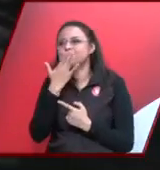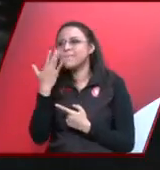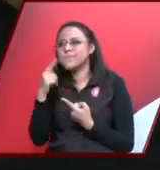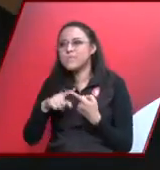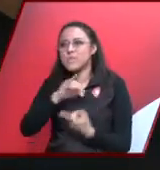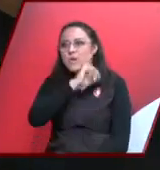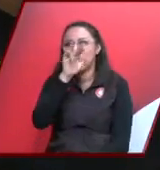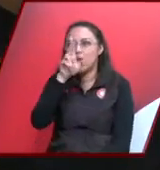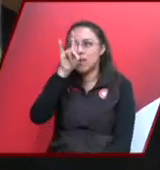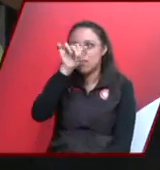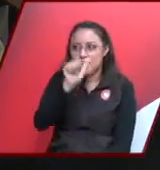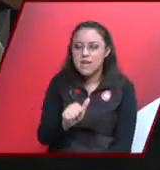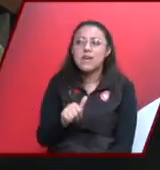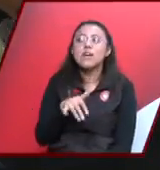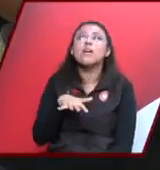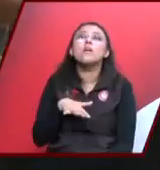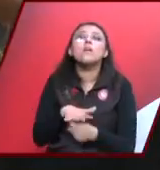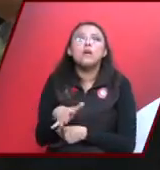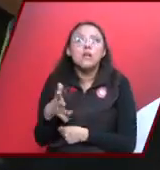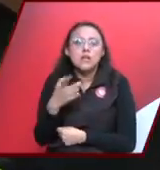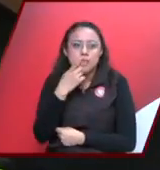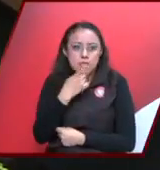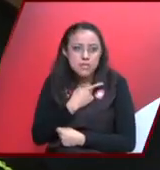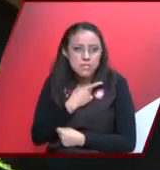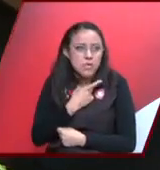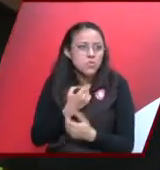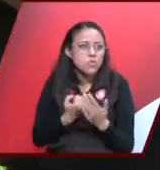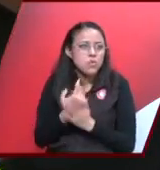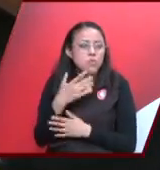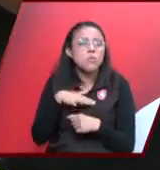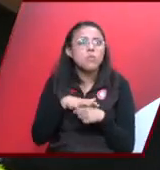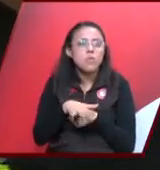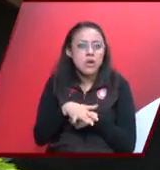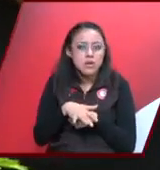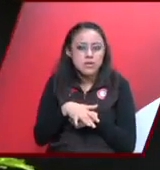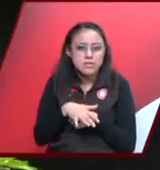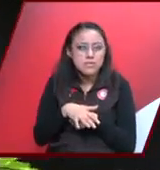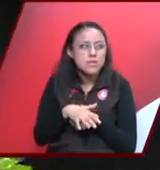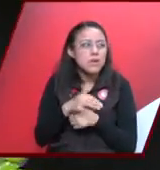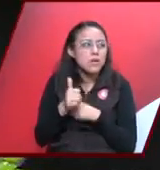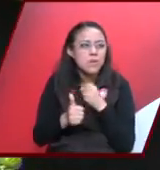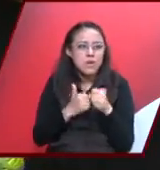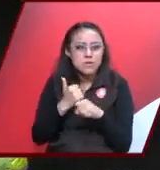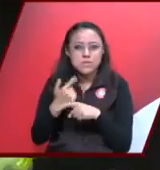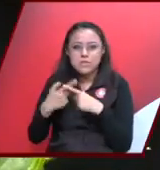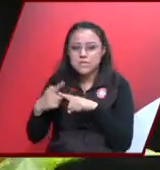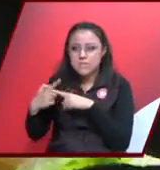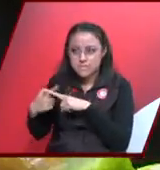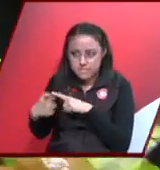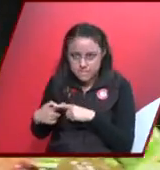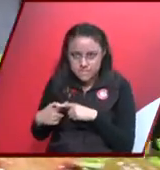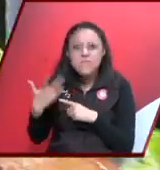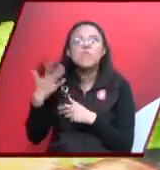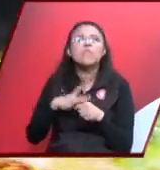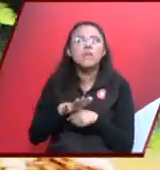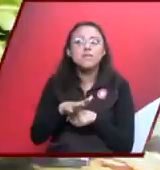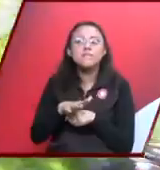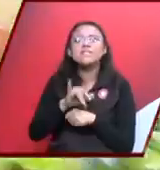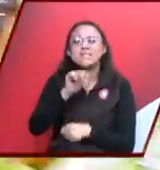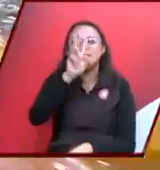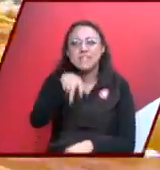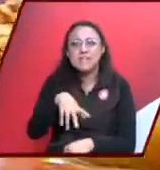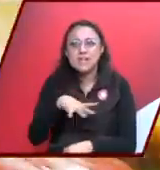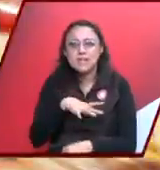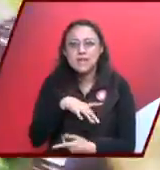Juanita, a ver, platícanos de alguno, que no me digas el nuevo, el de este año, pero sí los que han tenido anteriormente. Claro que sí,